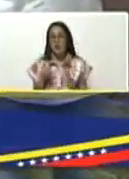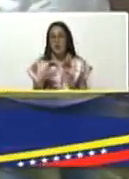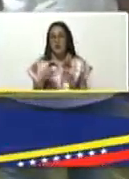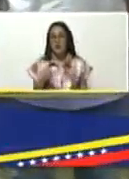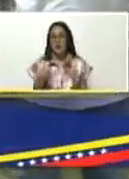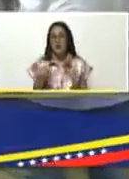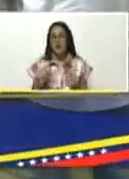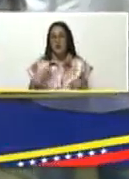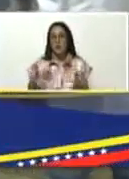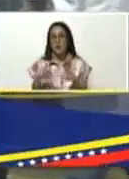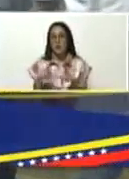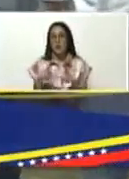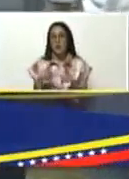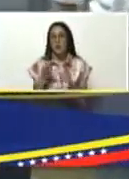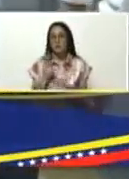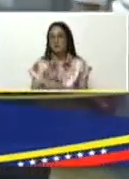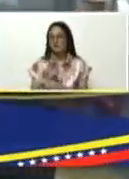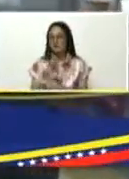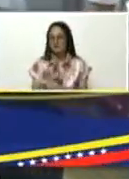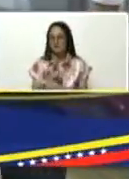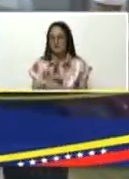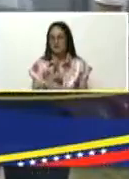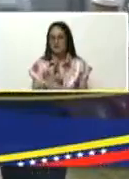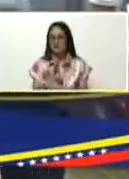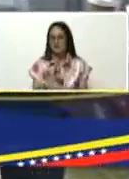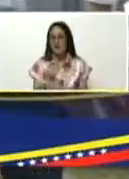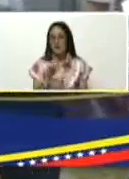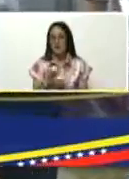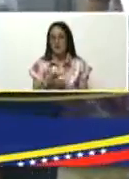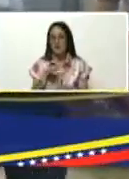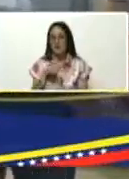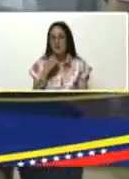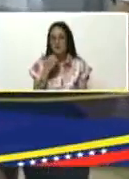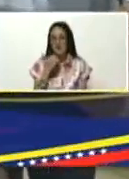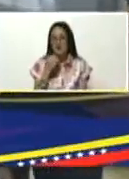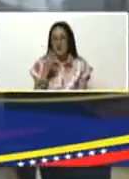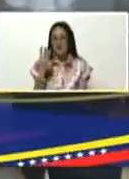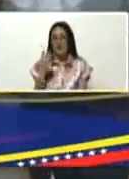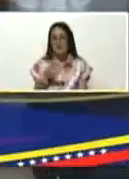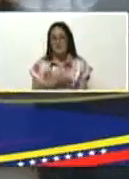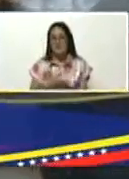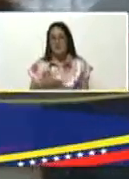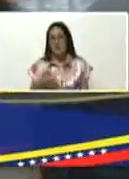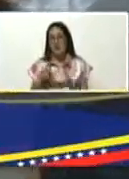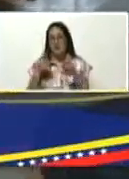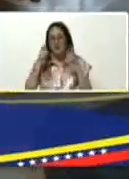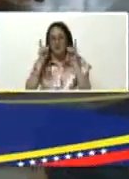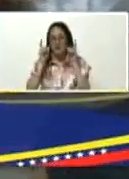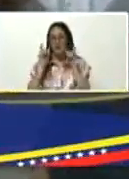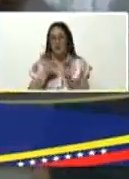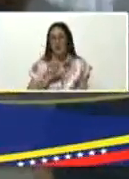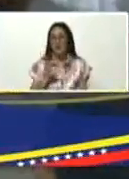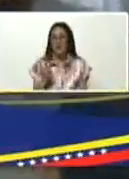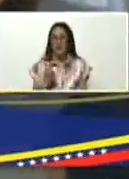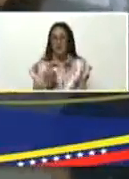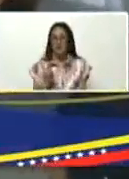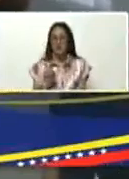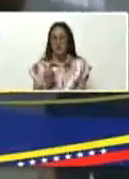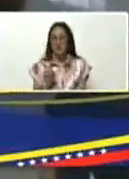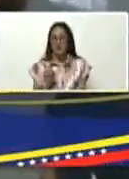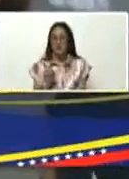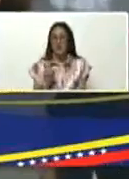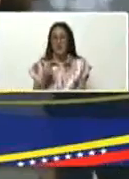su cría, donde estamos en una población cercana a los 3 millones de búfalos en Venezuela, de los cuales